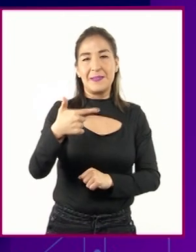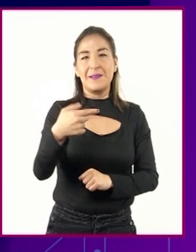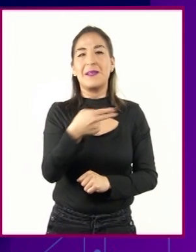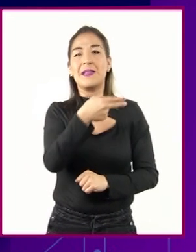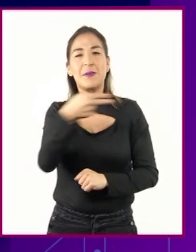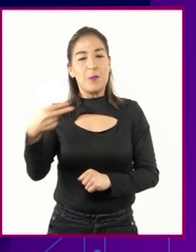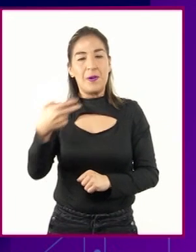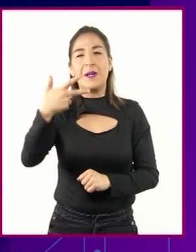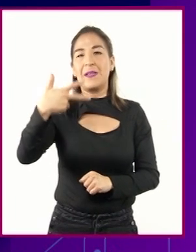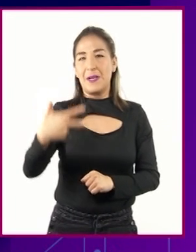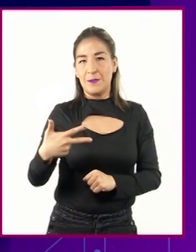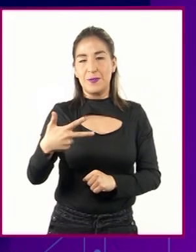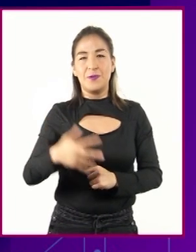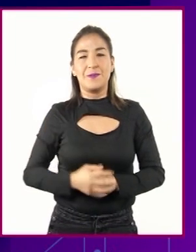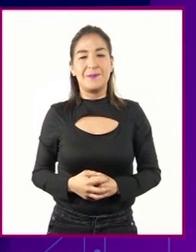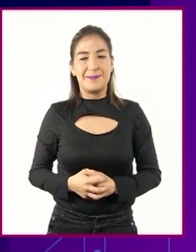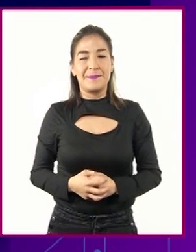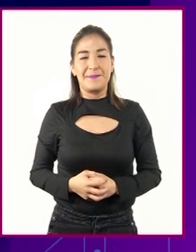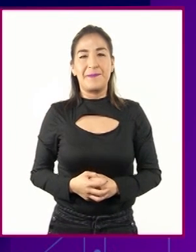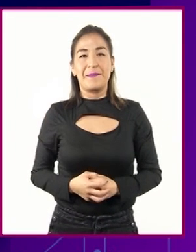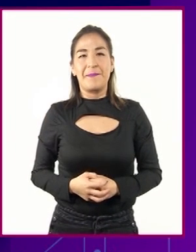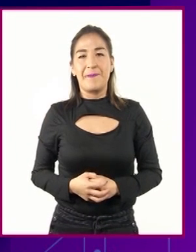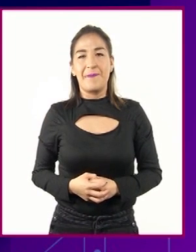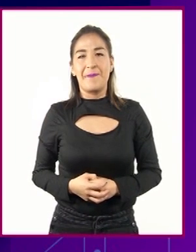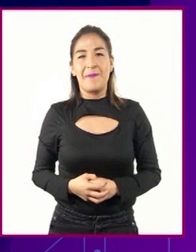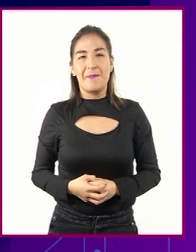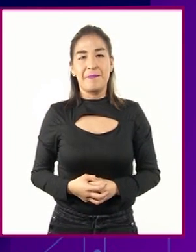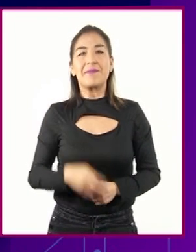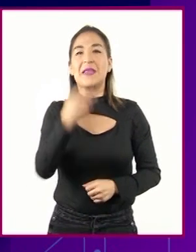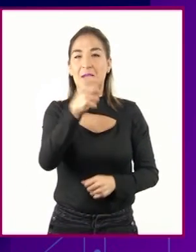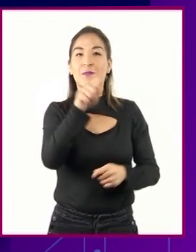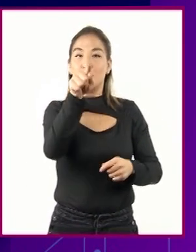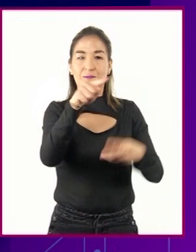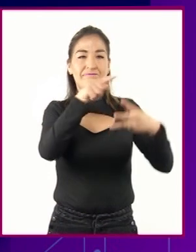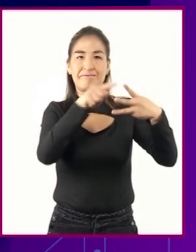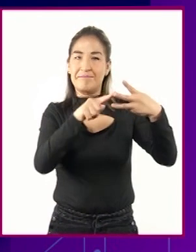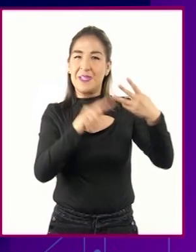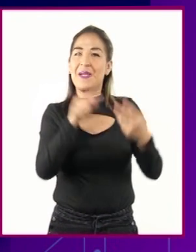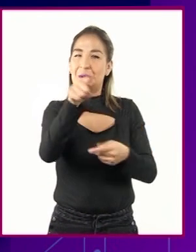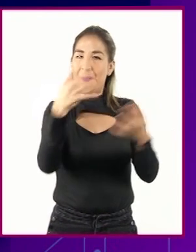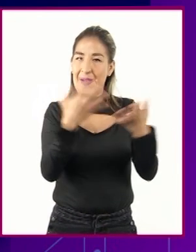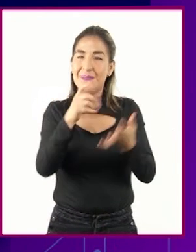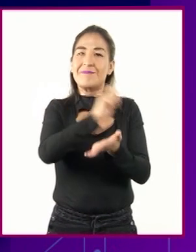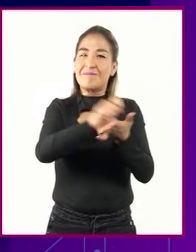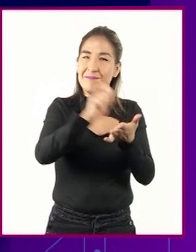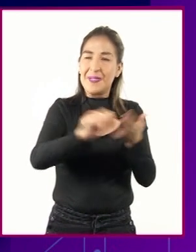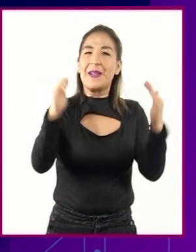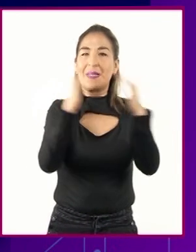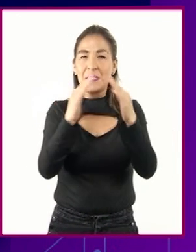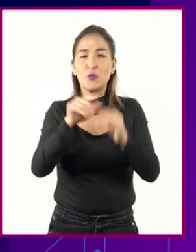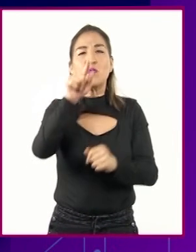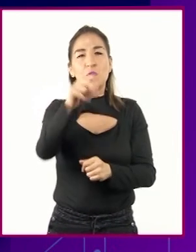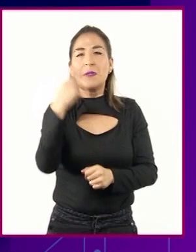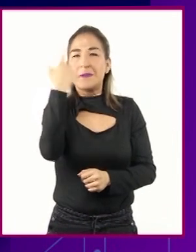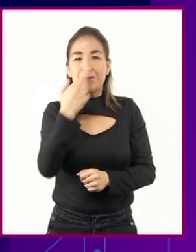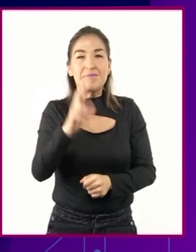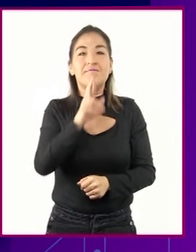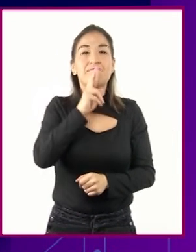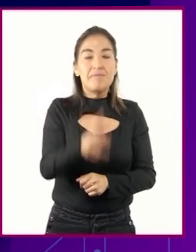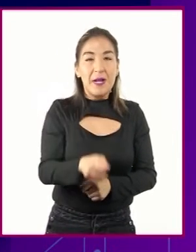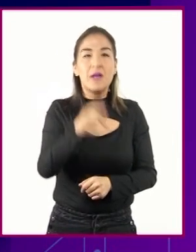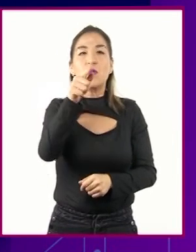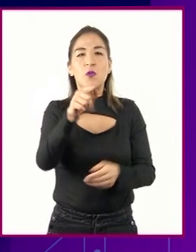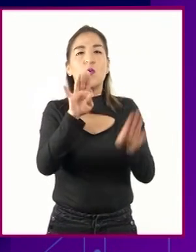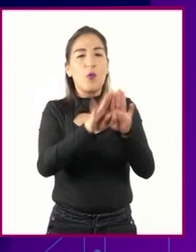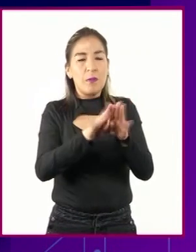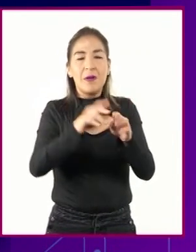7 igual a 8. Resuelvan el reto en casa. Les sugiero que verifiquen sus resultados anotando